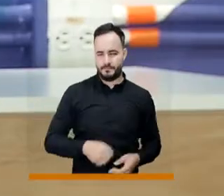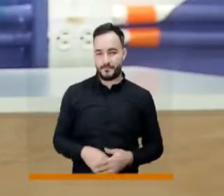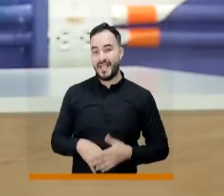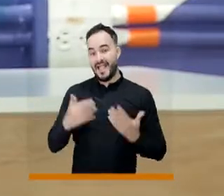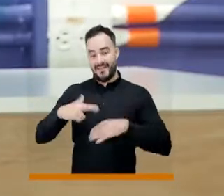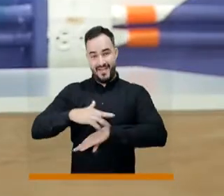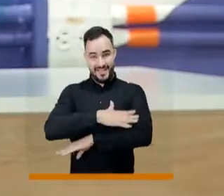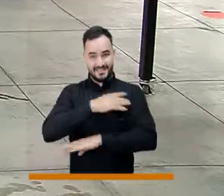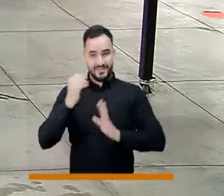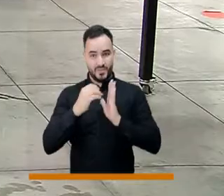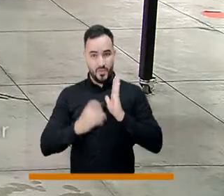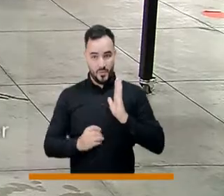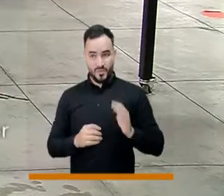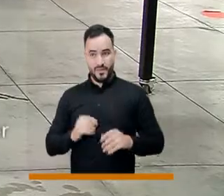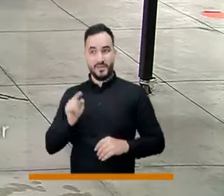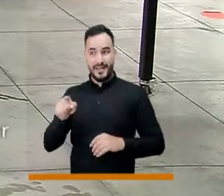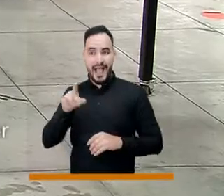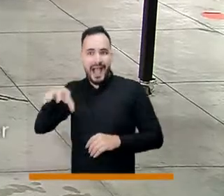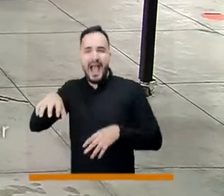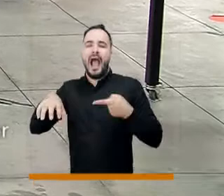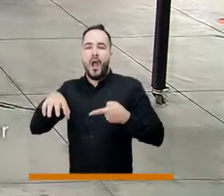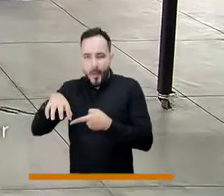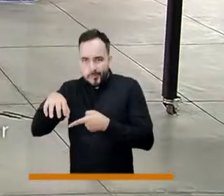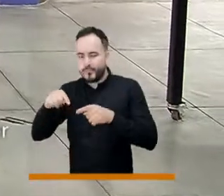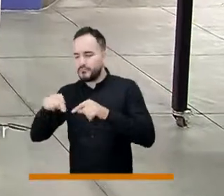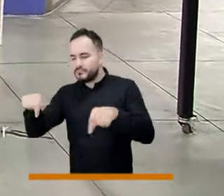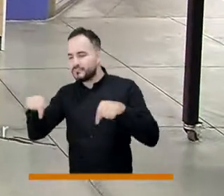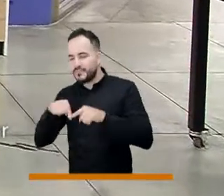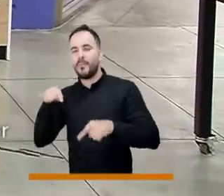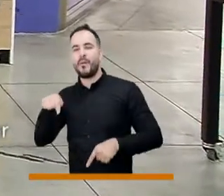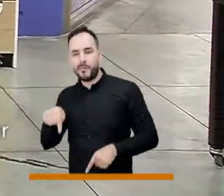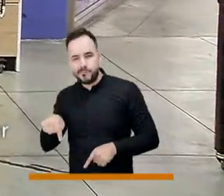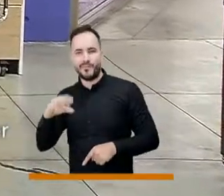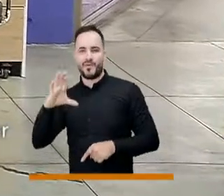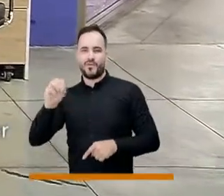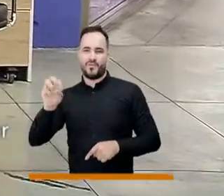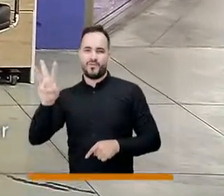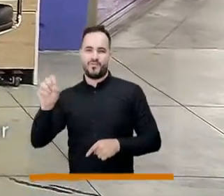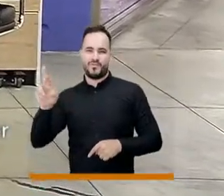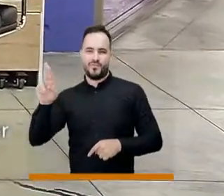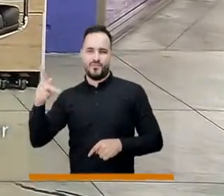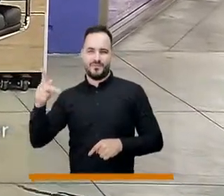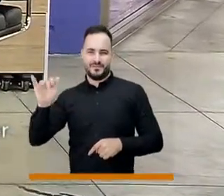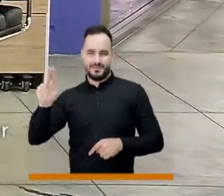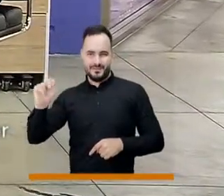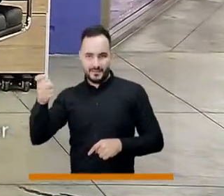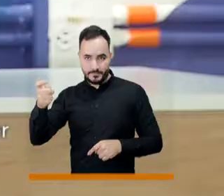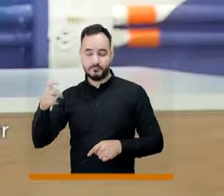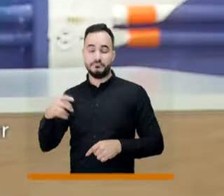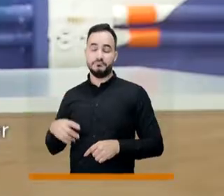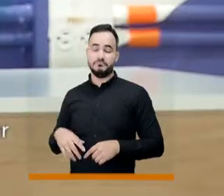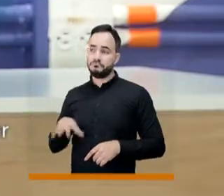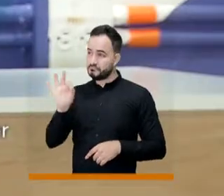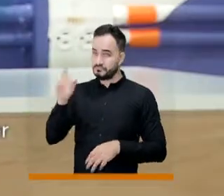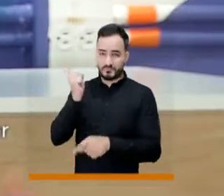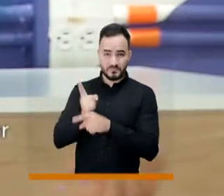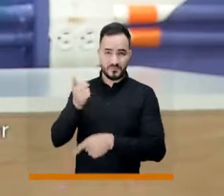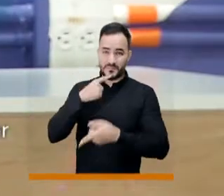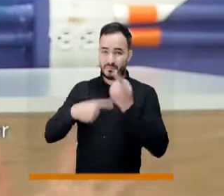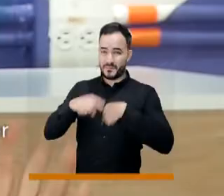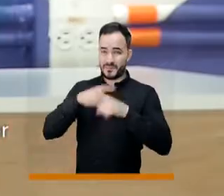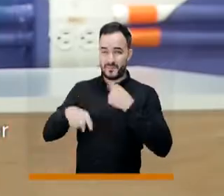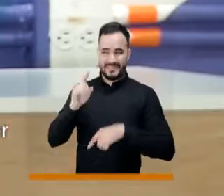en las 21 sedes del Centro del Valle del Software va a haber un coworking. Que este coworking